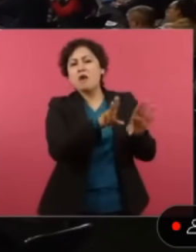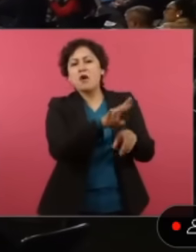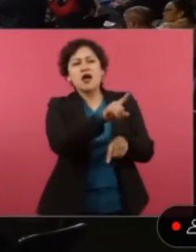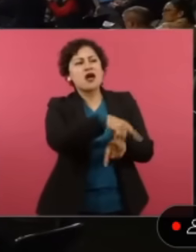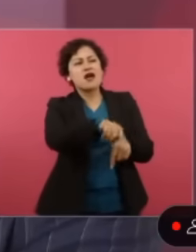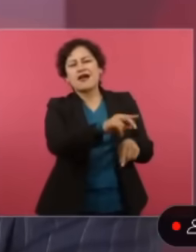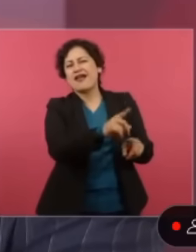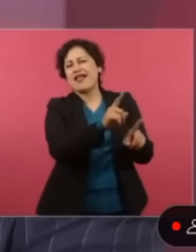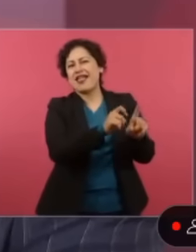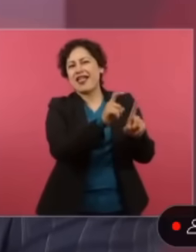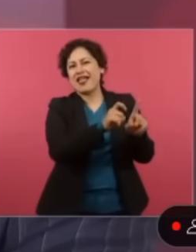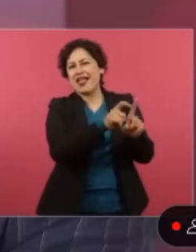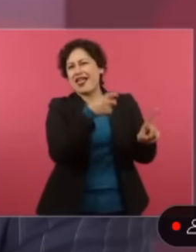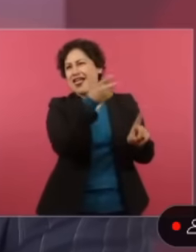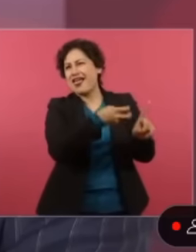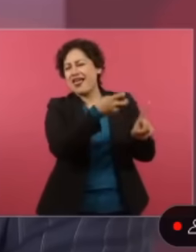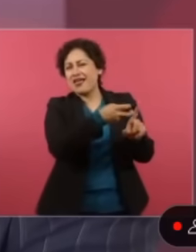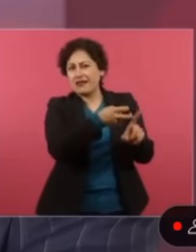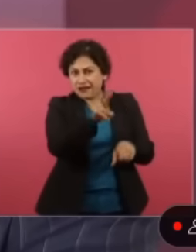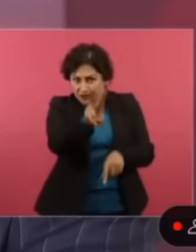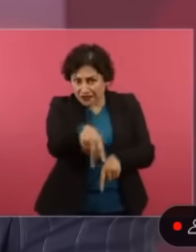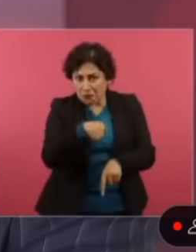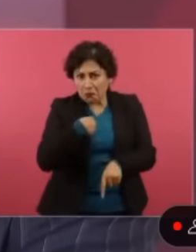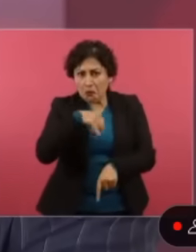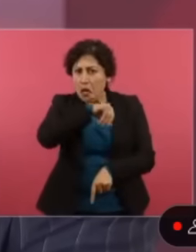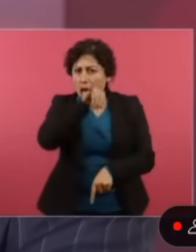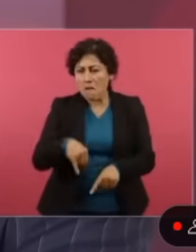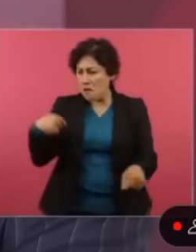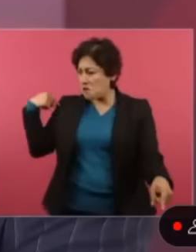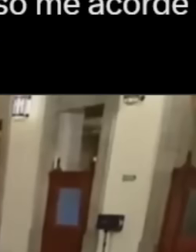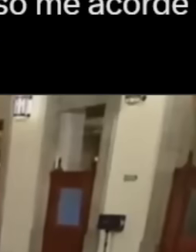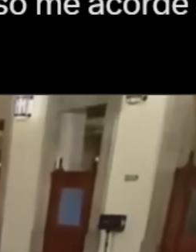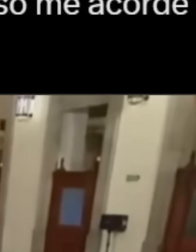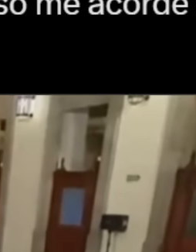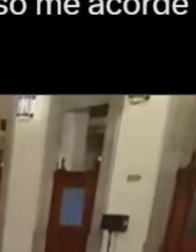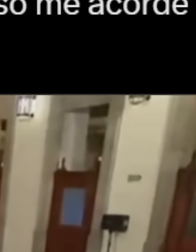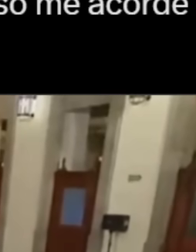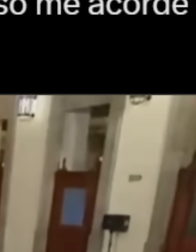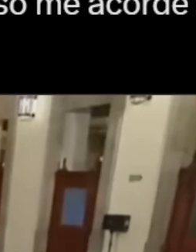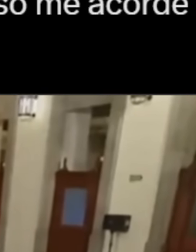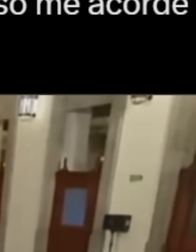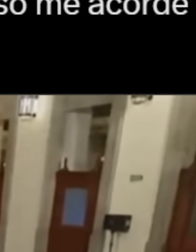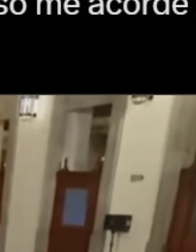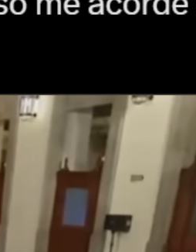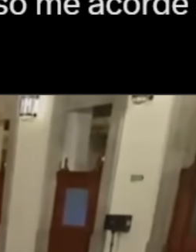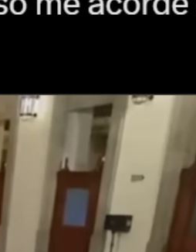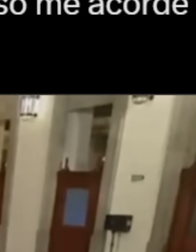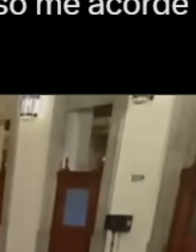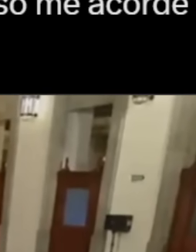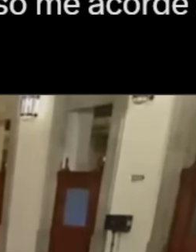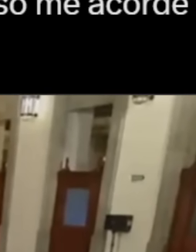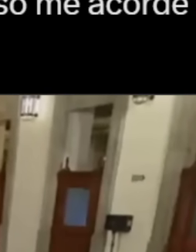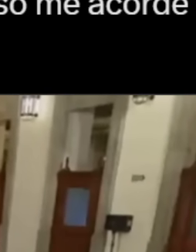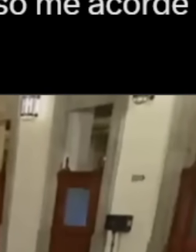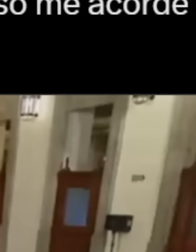por eso quería iniciar esta conferencia el presidente hoy en la